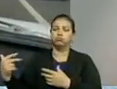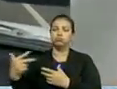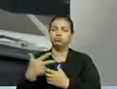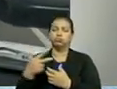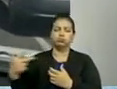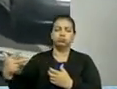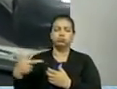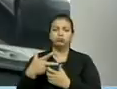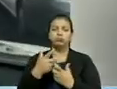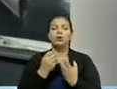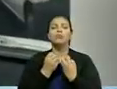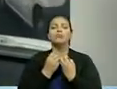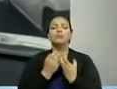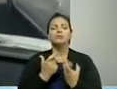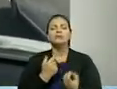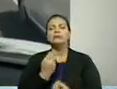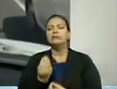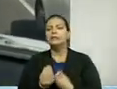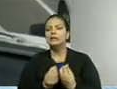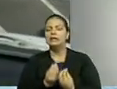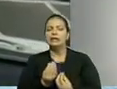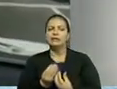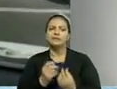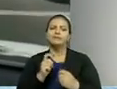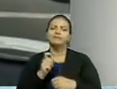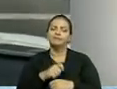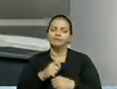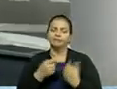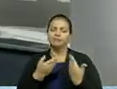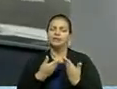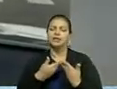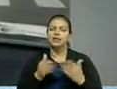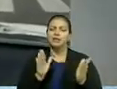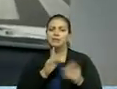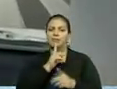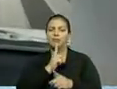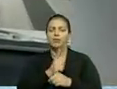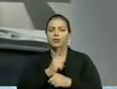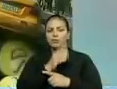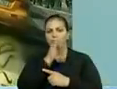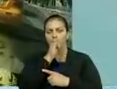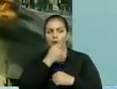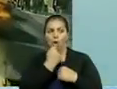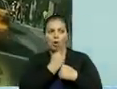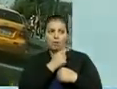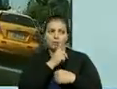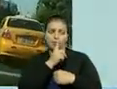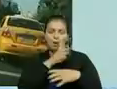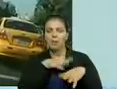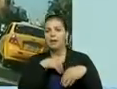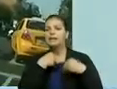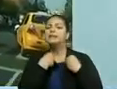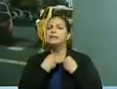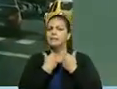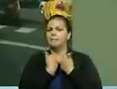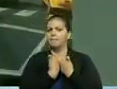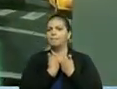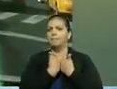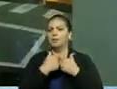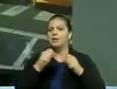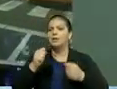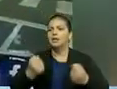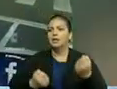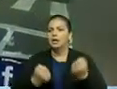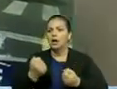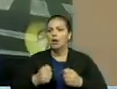requiere darle espacio a la circulación. Y entonces lo que estamos haciendo es reservando el espacio para los vehículos que vienen a retirar